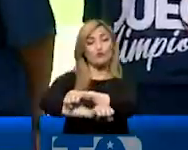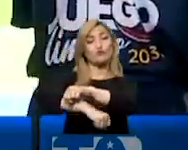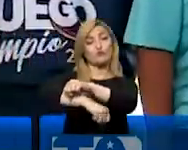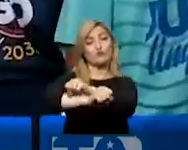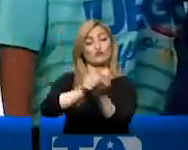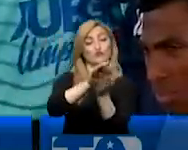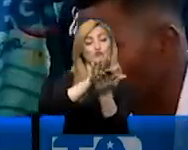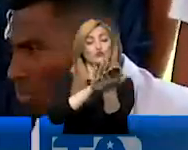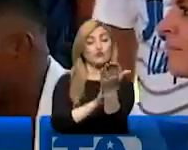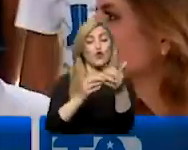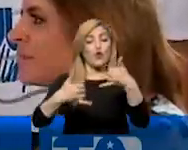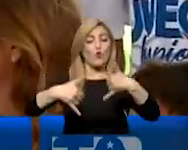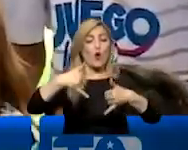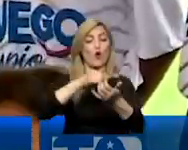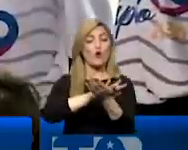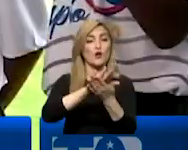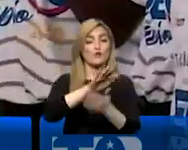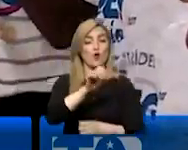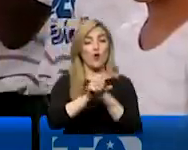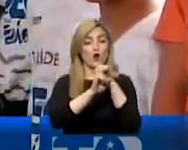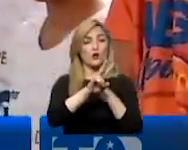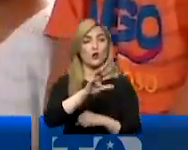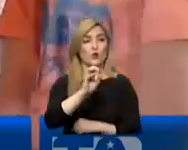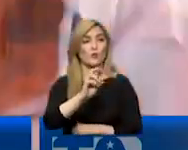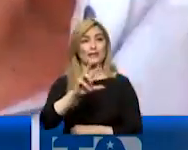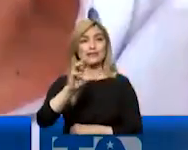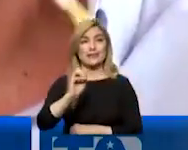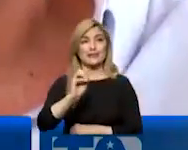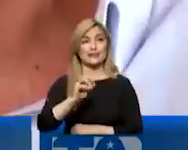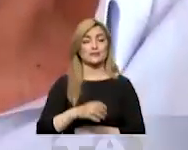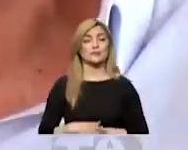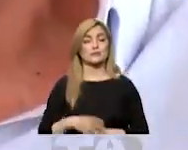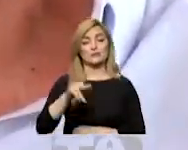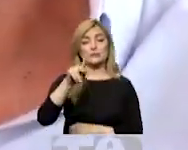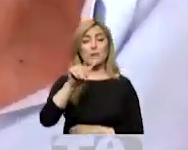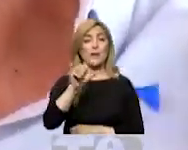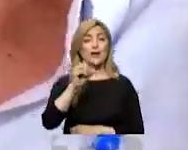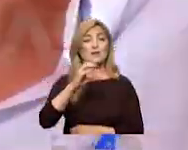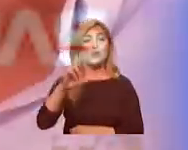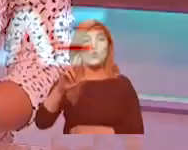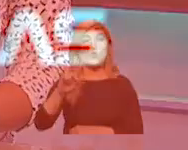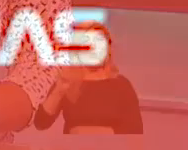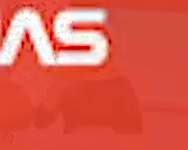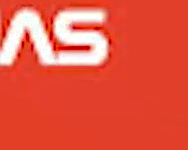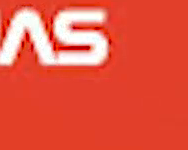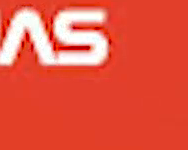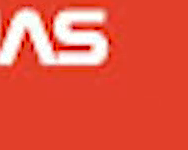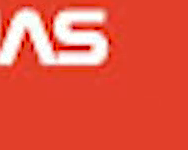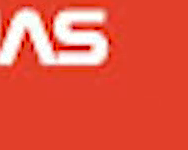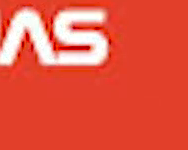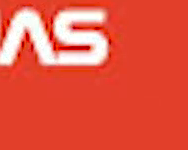del proyecto Juego Limpio 2030 en Pascuales. Joana Ramos, 24 horas.